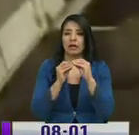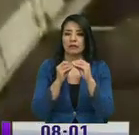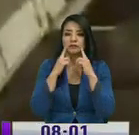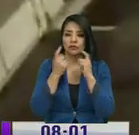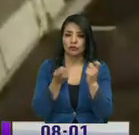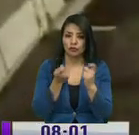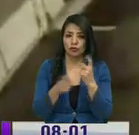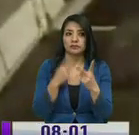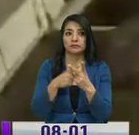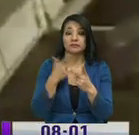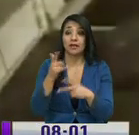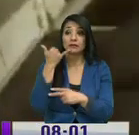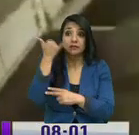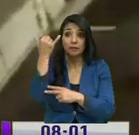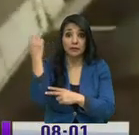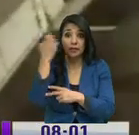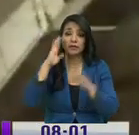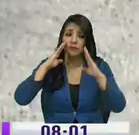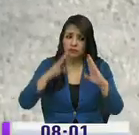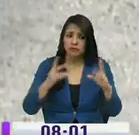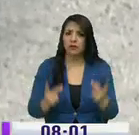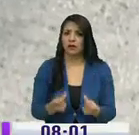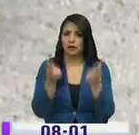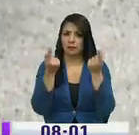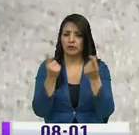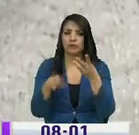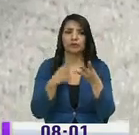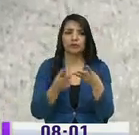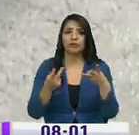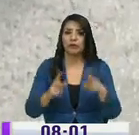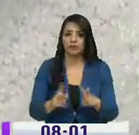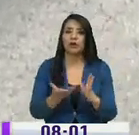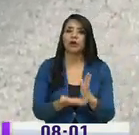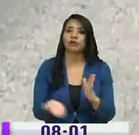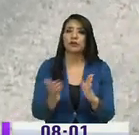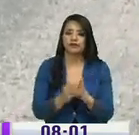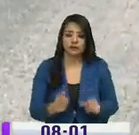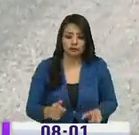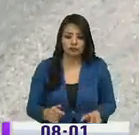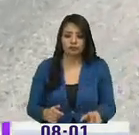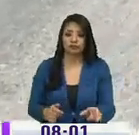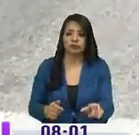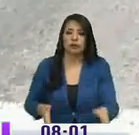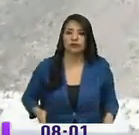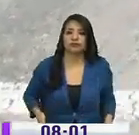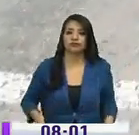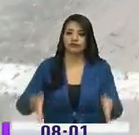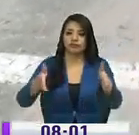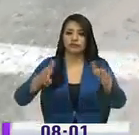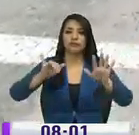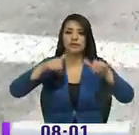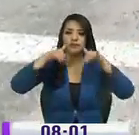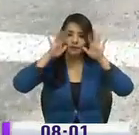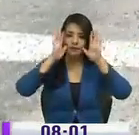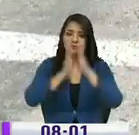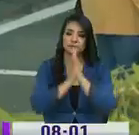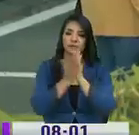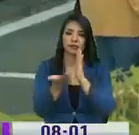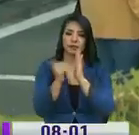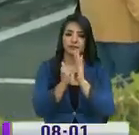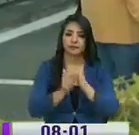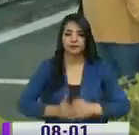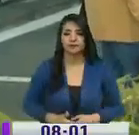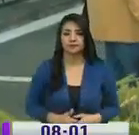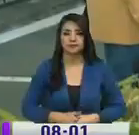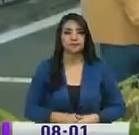más agilidad para la atención de las emergencias y que se coloque de nuevo la barrera en el parterre de las 6 de diciembre.